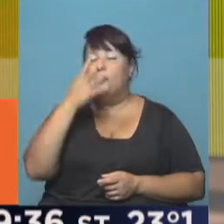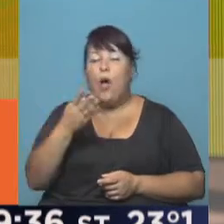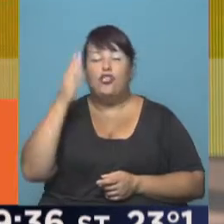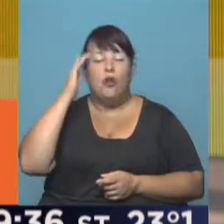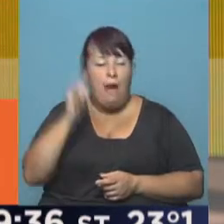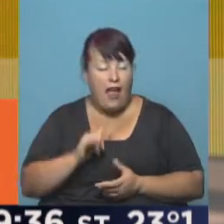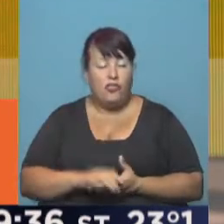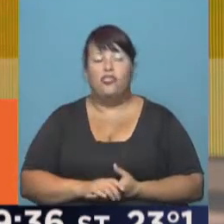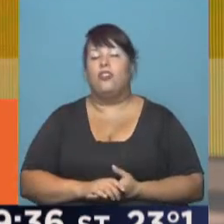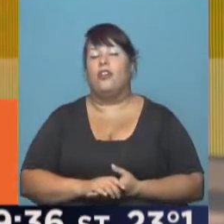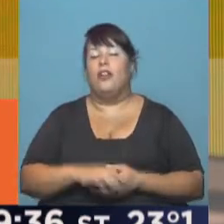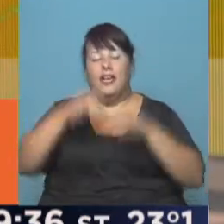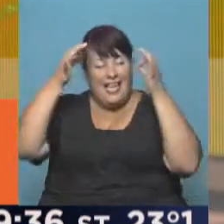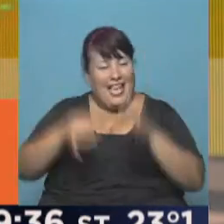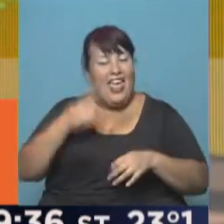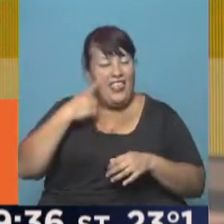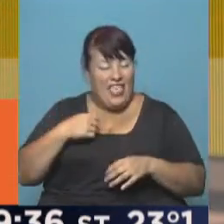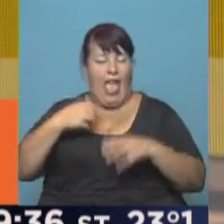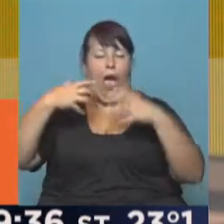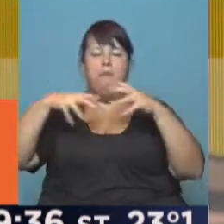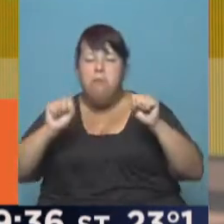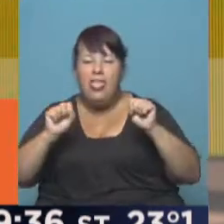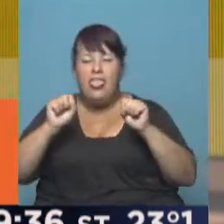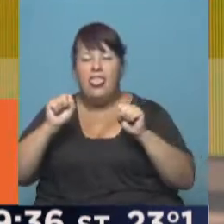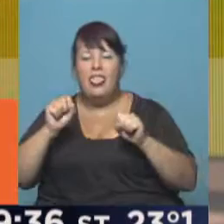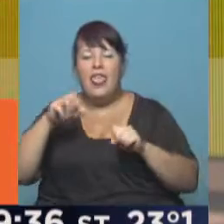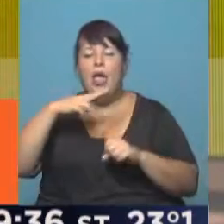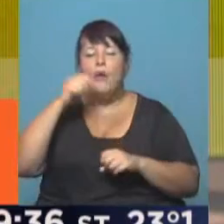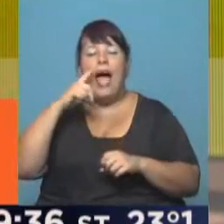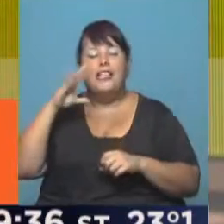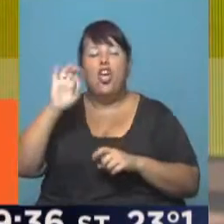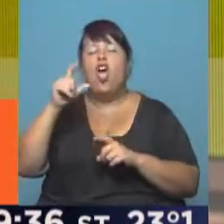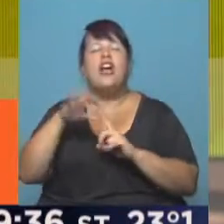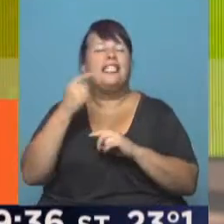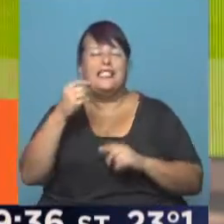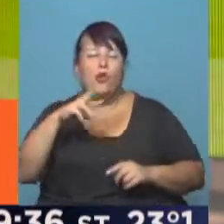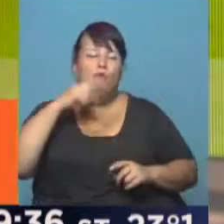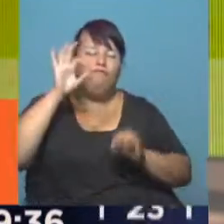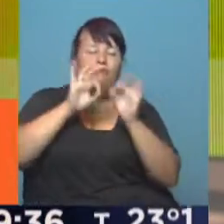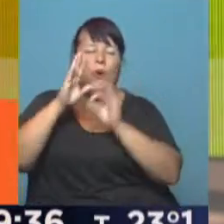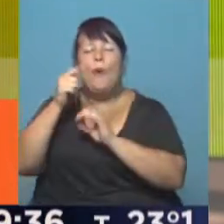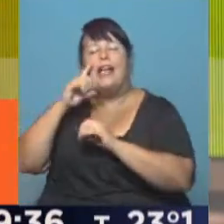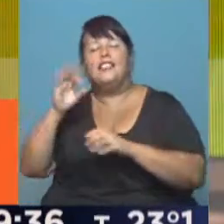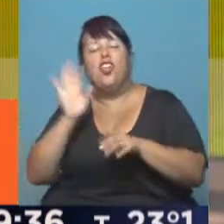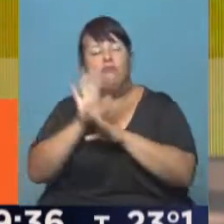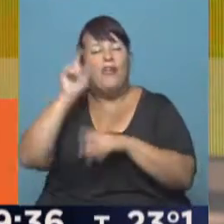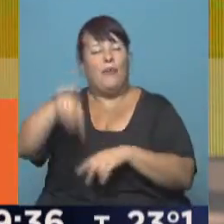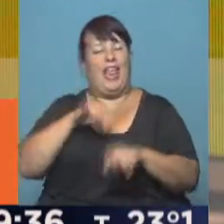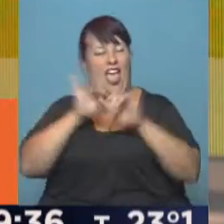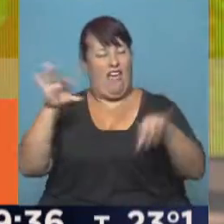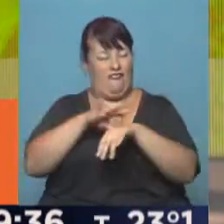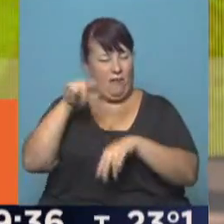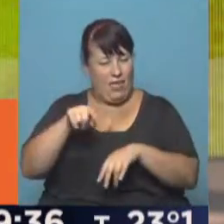marzo, es el día en el que se descubre el bacilo de Koch, que es el bacilo, el agente que produce la